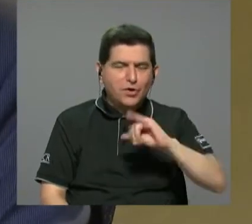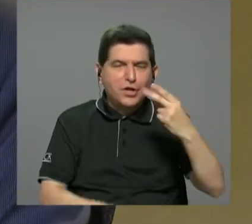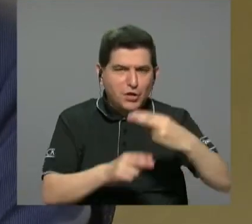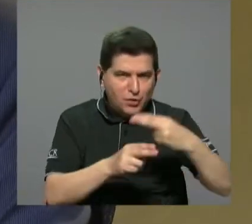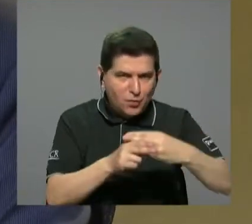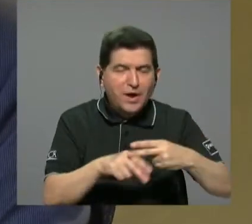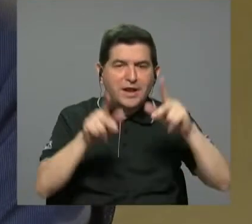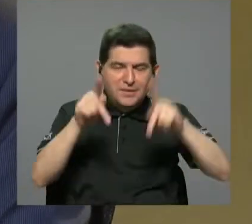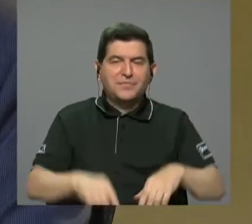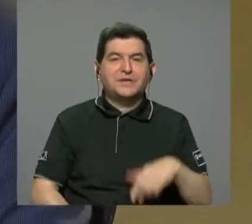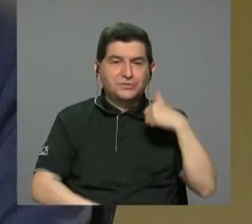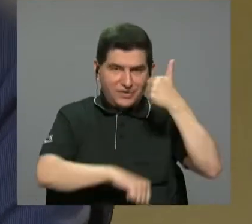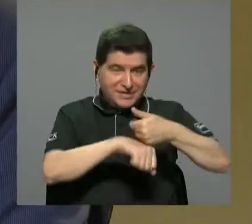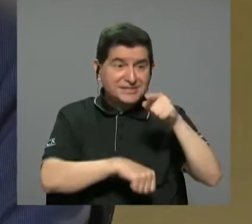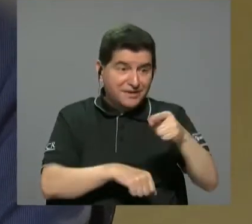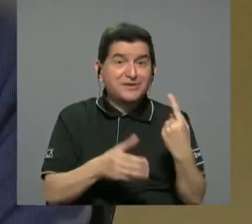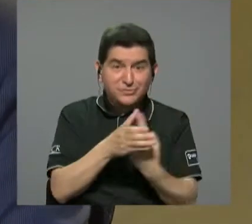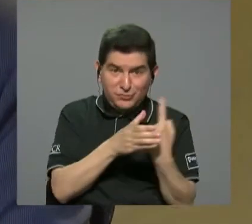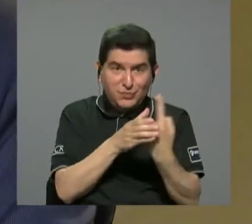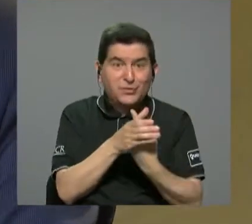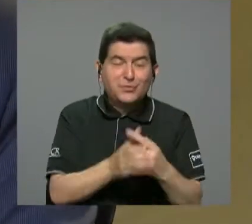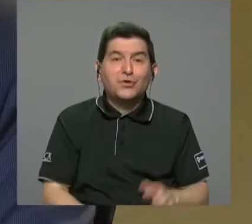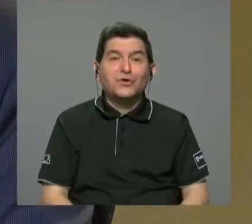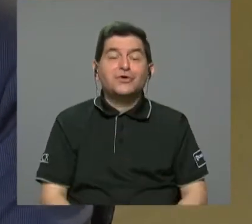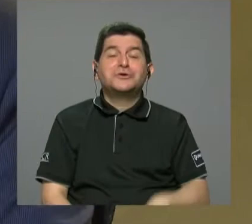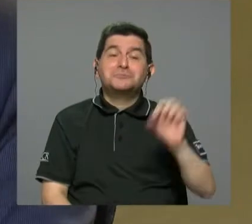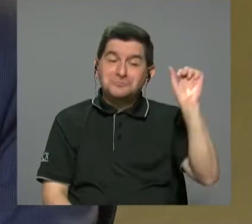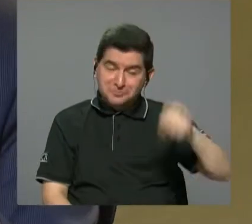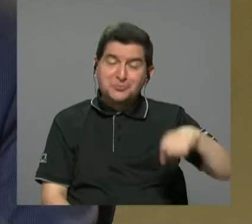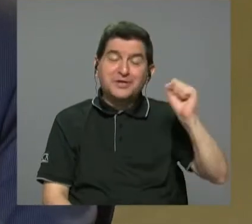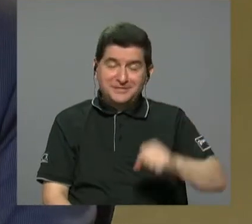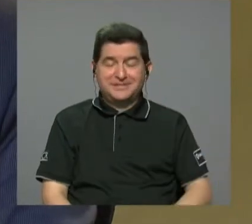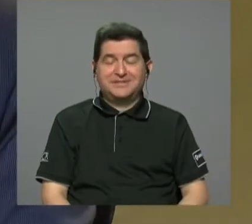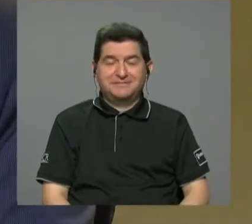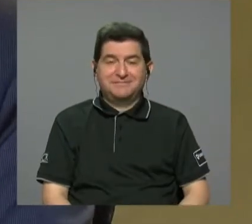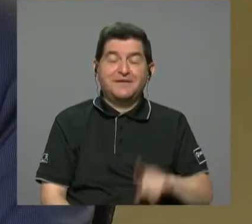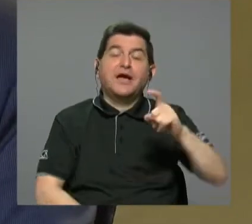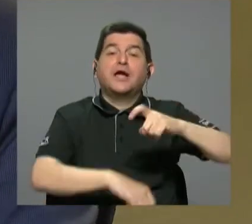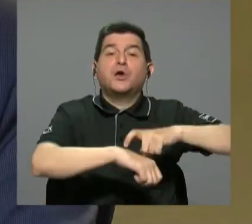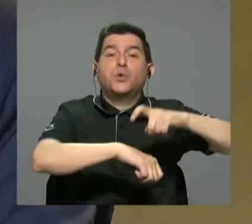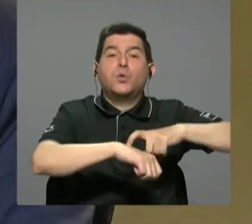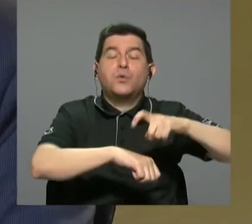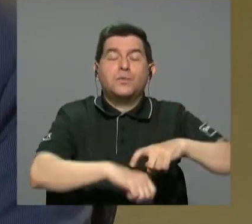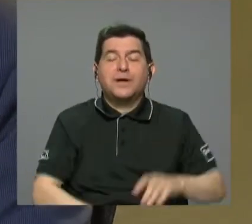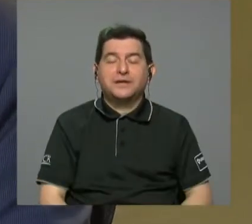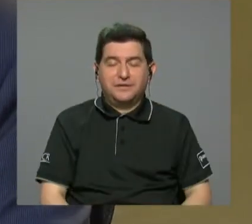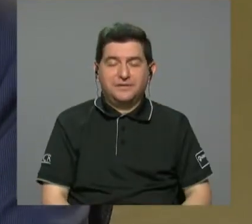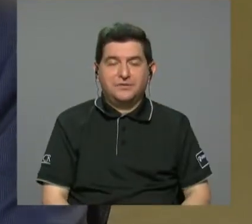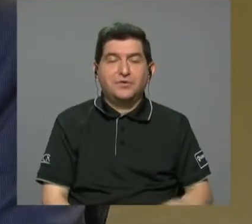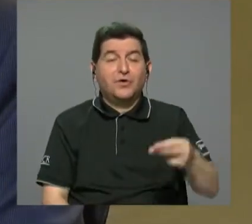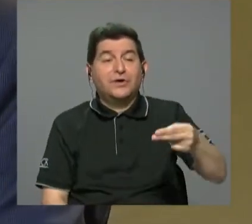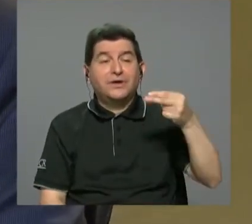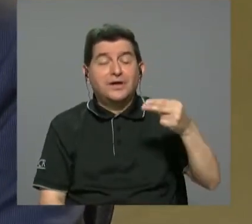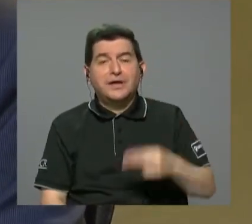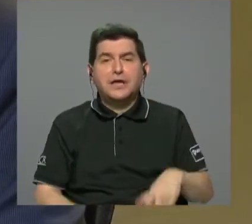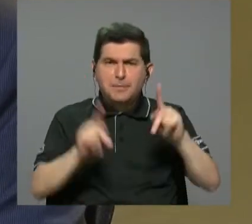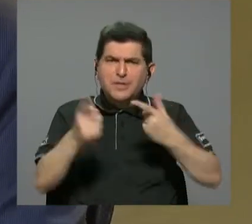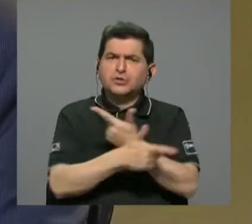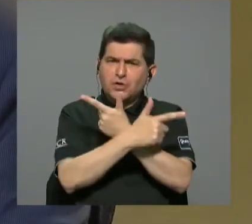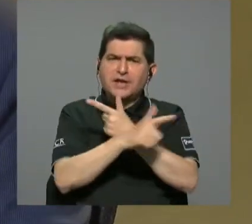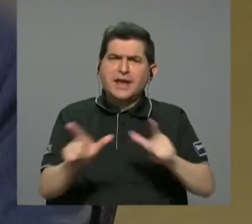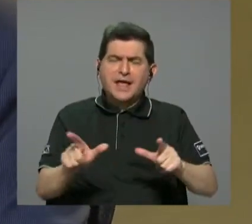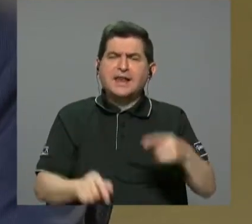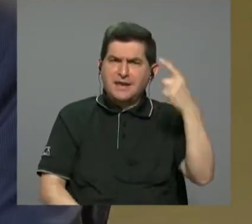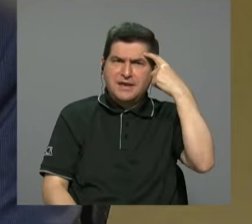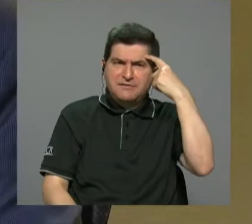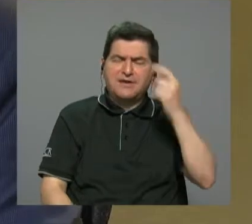fue el creador de ese monopolio. Cierro. Fue el creador de ese monopolio en un momento y un espacio, y era un gran liberal. Y